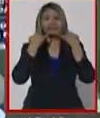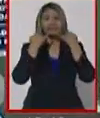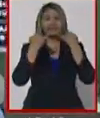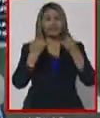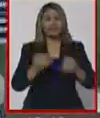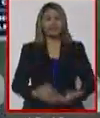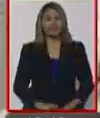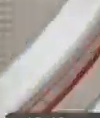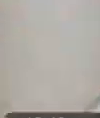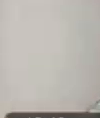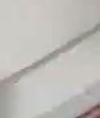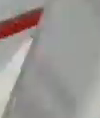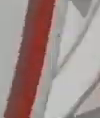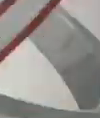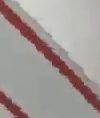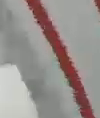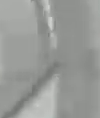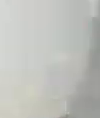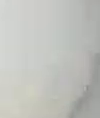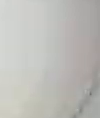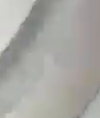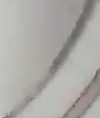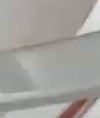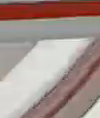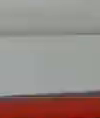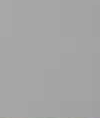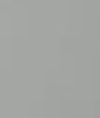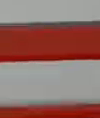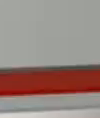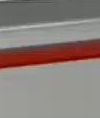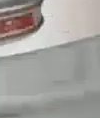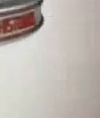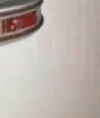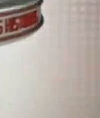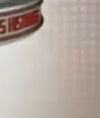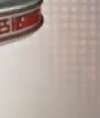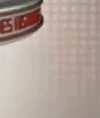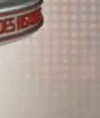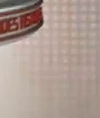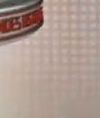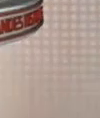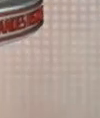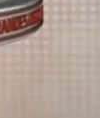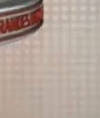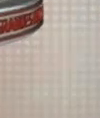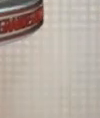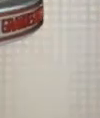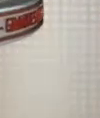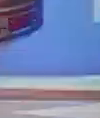su declaración. En instantes, al día.